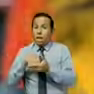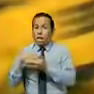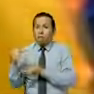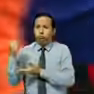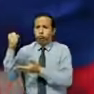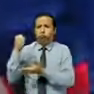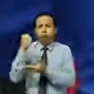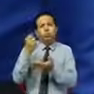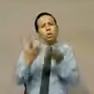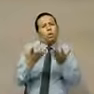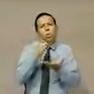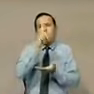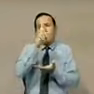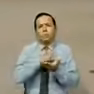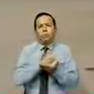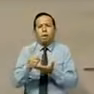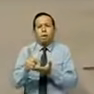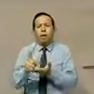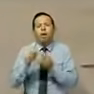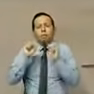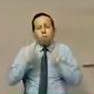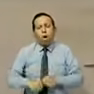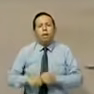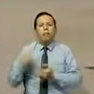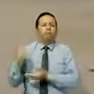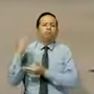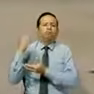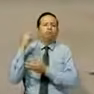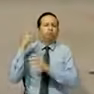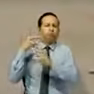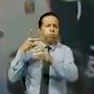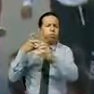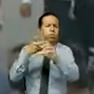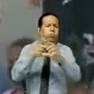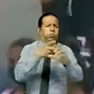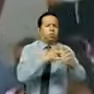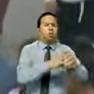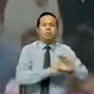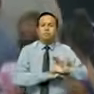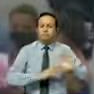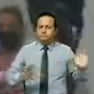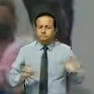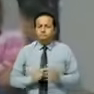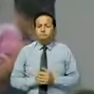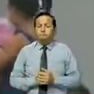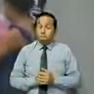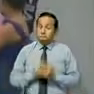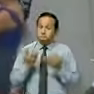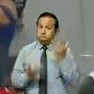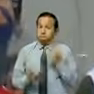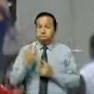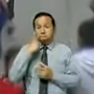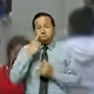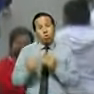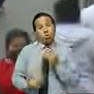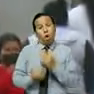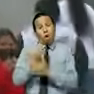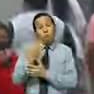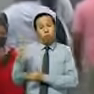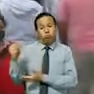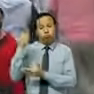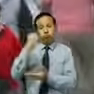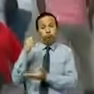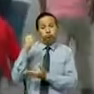una semana más, en donde ya se termina la primera etapa de incentivos. Se está tratando de coordinar nuevos incentivos, pero esto